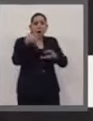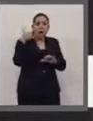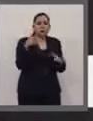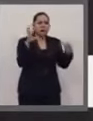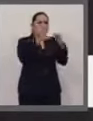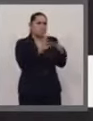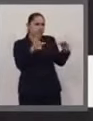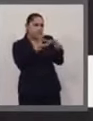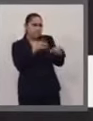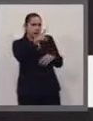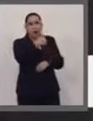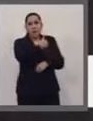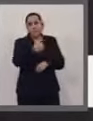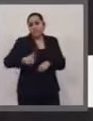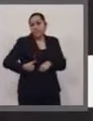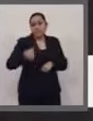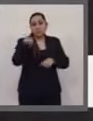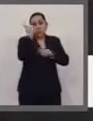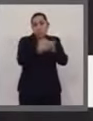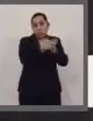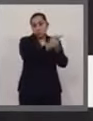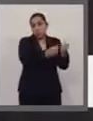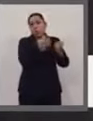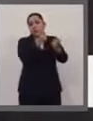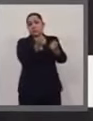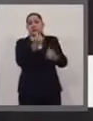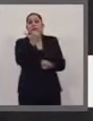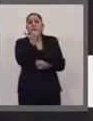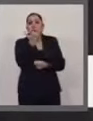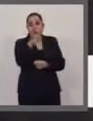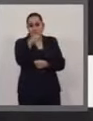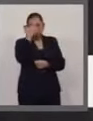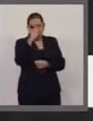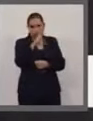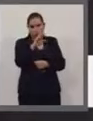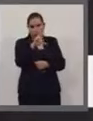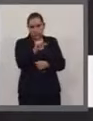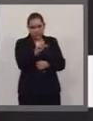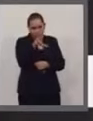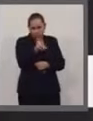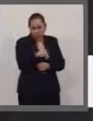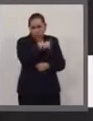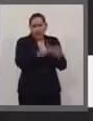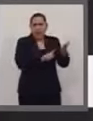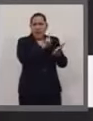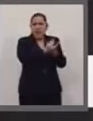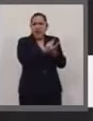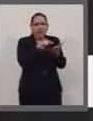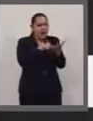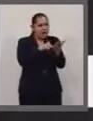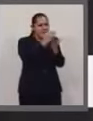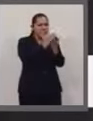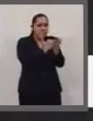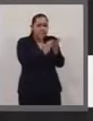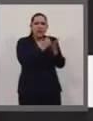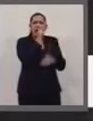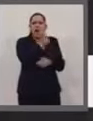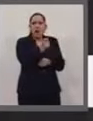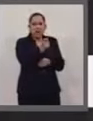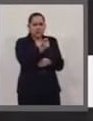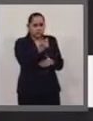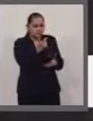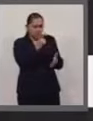que el presidente electo le va a dar impunidad a la señora Robles. No va a haber impunidad para nadie. La señora Robles, el señor